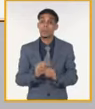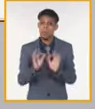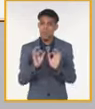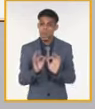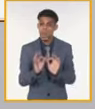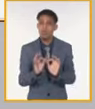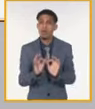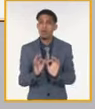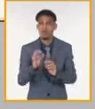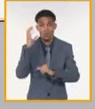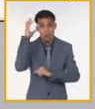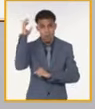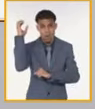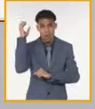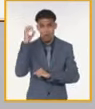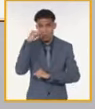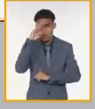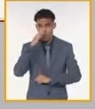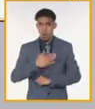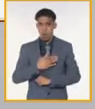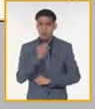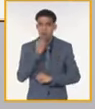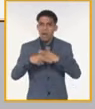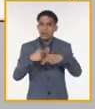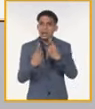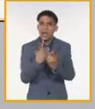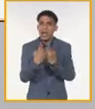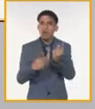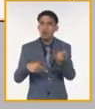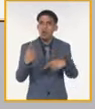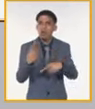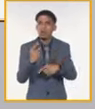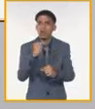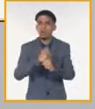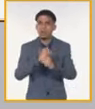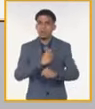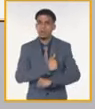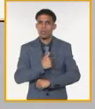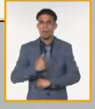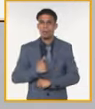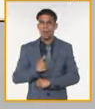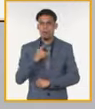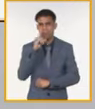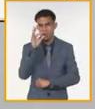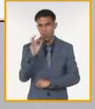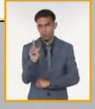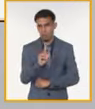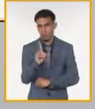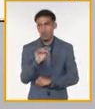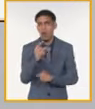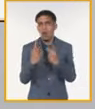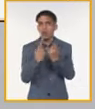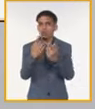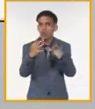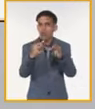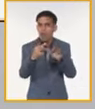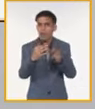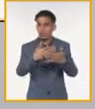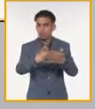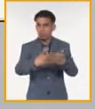gobierno y del Estado pueda realizar una Cruzada en contra de los propios documentos programáticos de de la